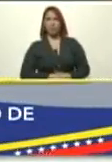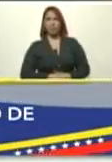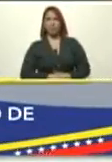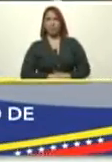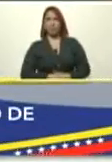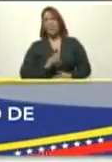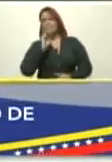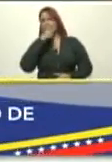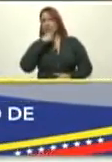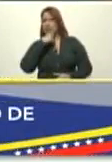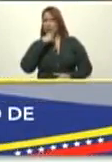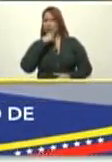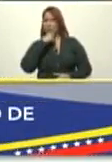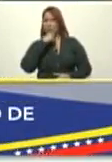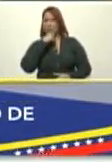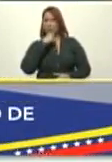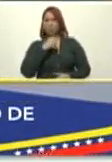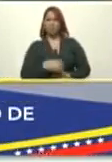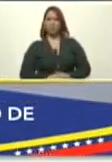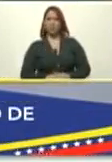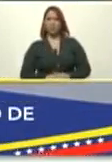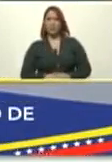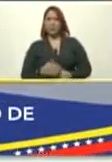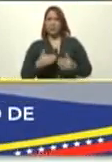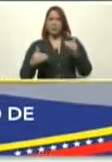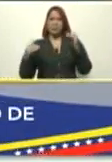los viejos complejos de superioridad de Europa